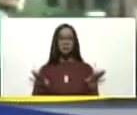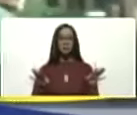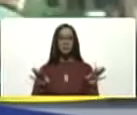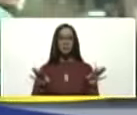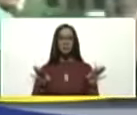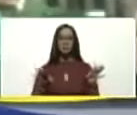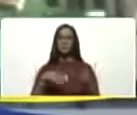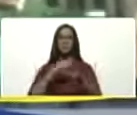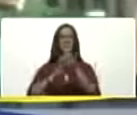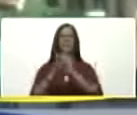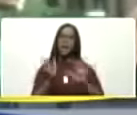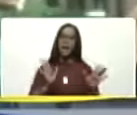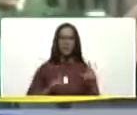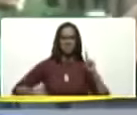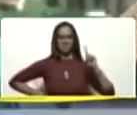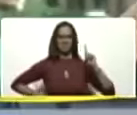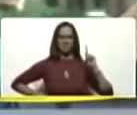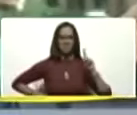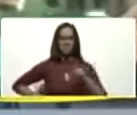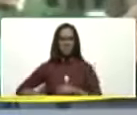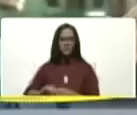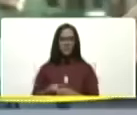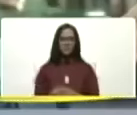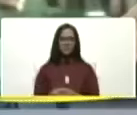Hasta ahí, conde.